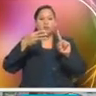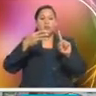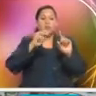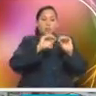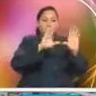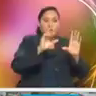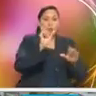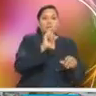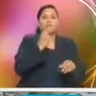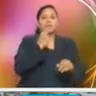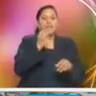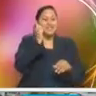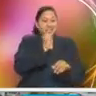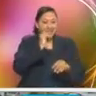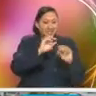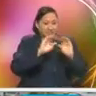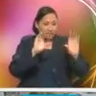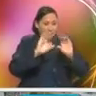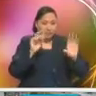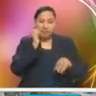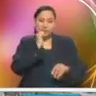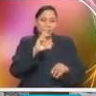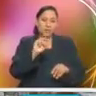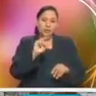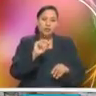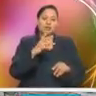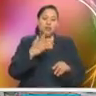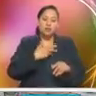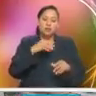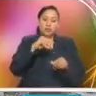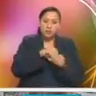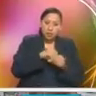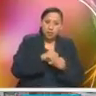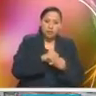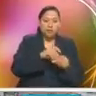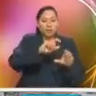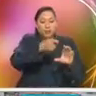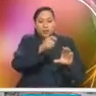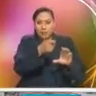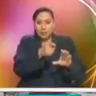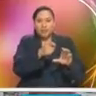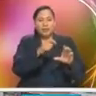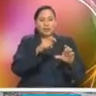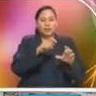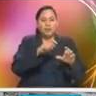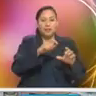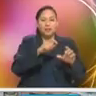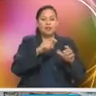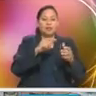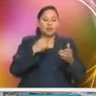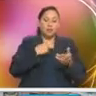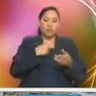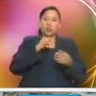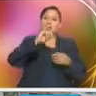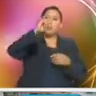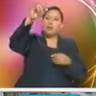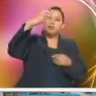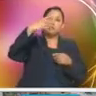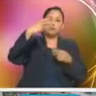utilizar, no traerlo todo el tiempo activado. Usar códigos, colocar un PIN, bloquear a distancia y en